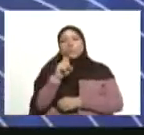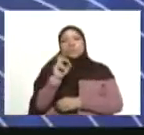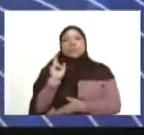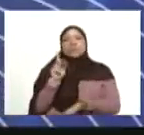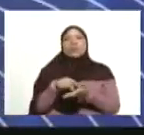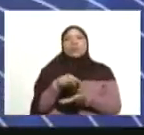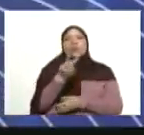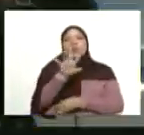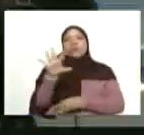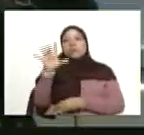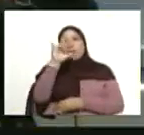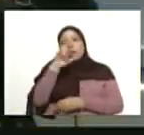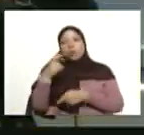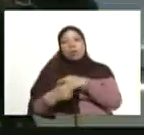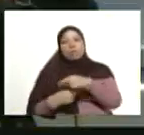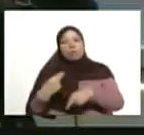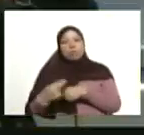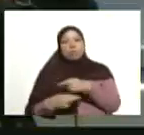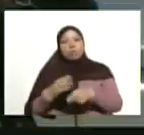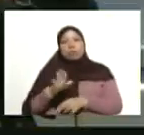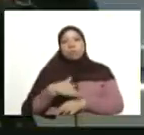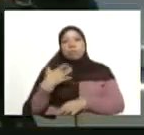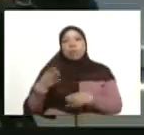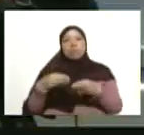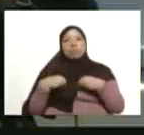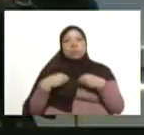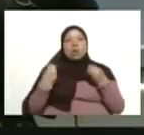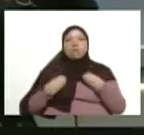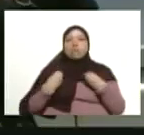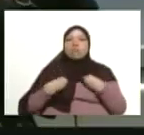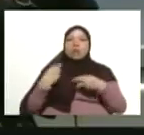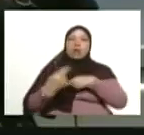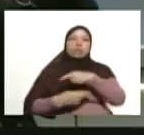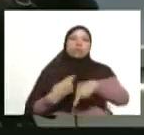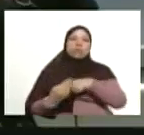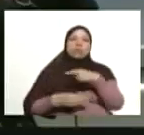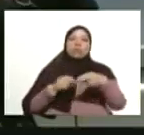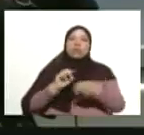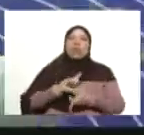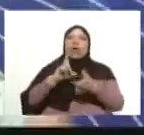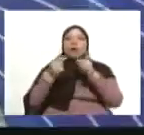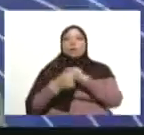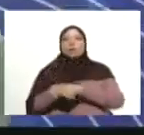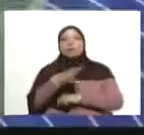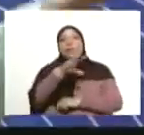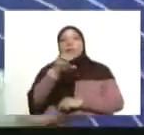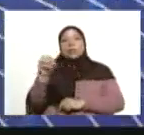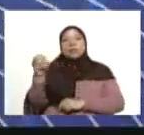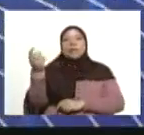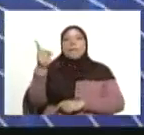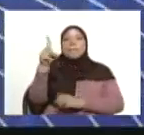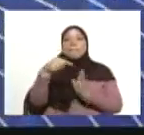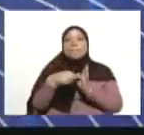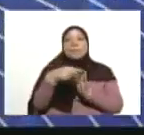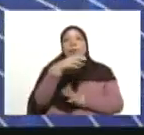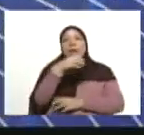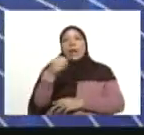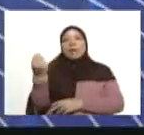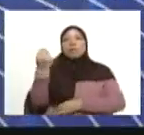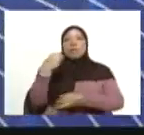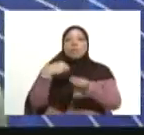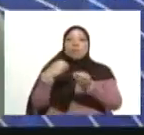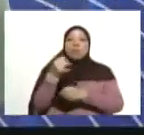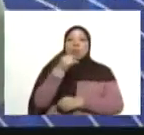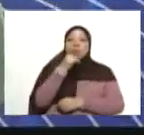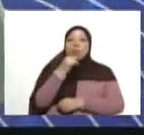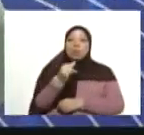tenemos 25 años de revolución, podemos vivir en revolución y en transformaciones 500 o 1000 años más. Por eso es